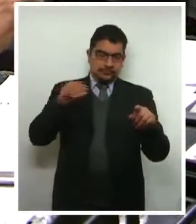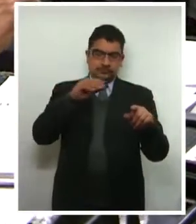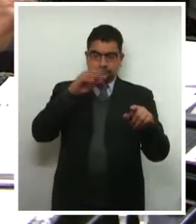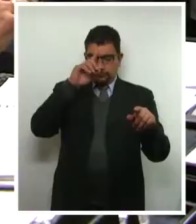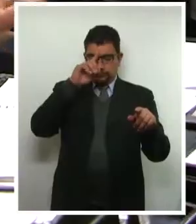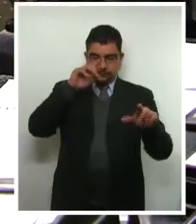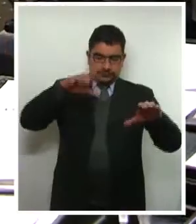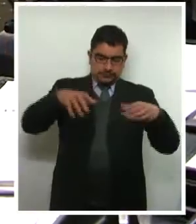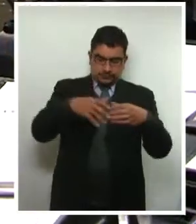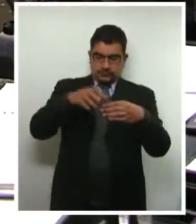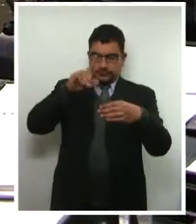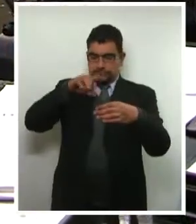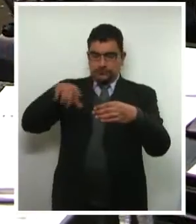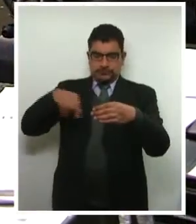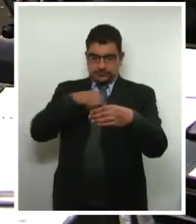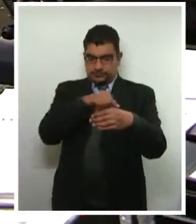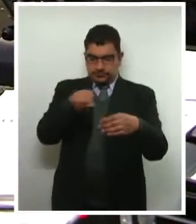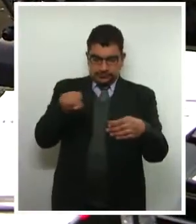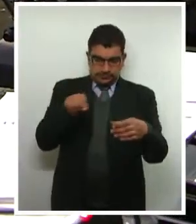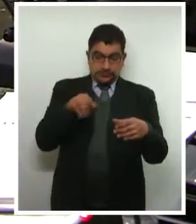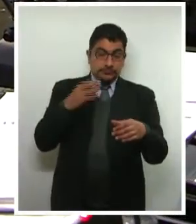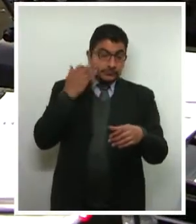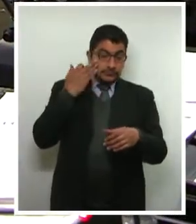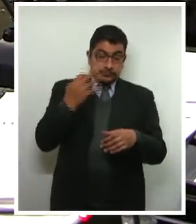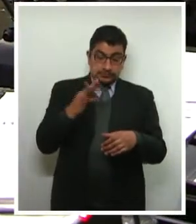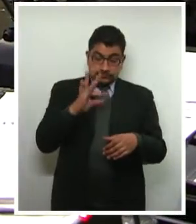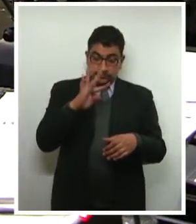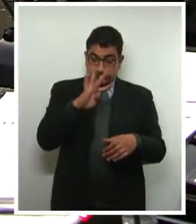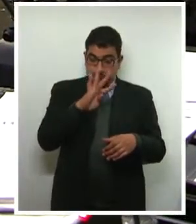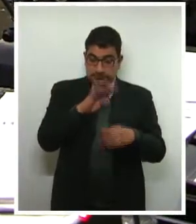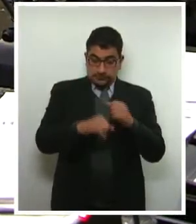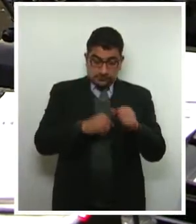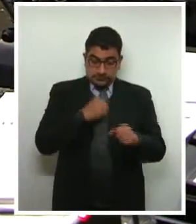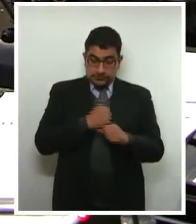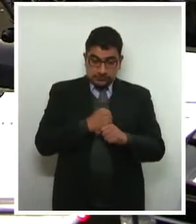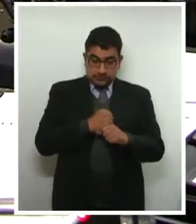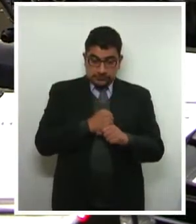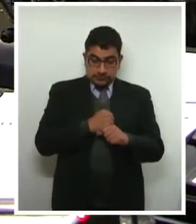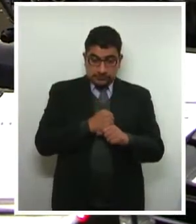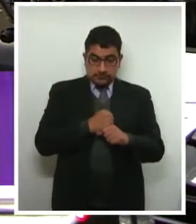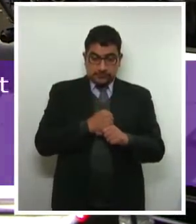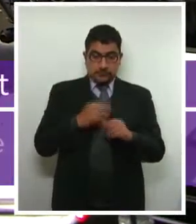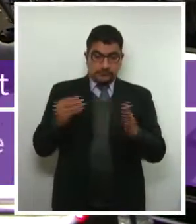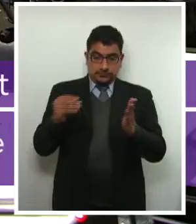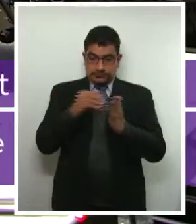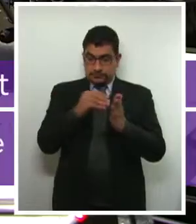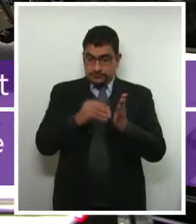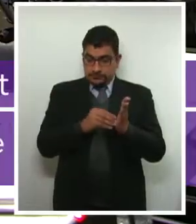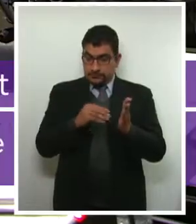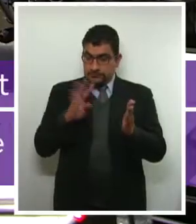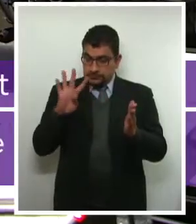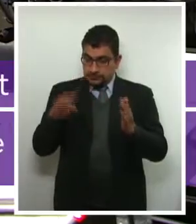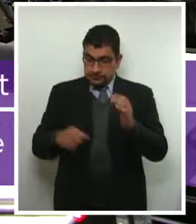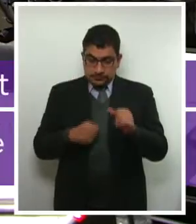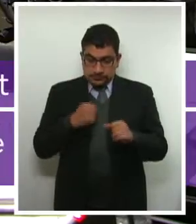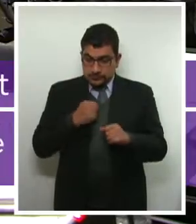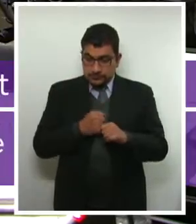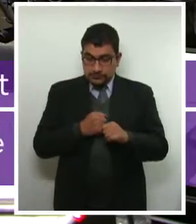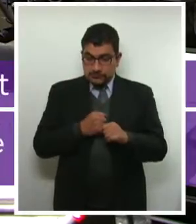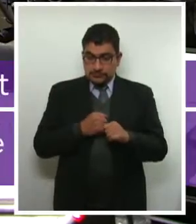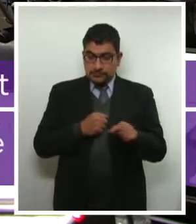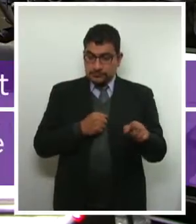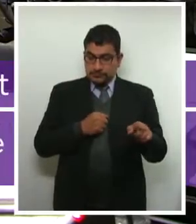consejeros van a durar 4 años. Están establecido que van a durar 4